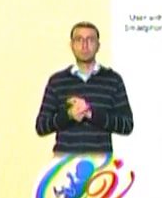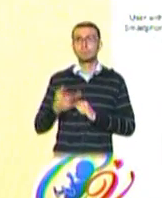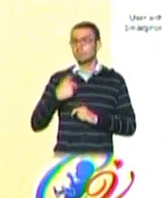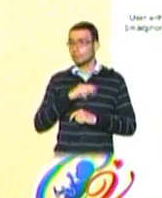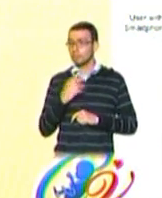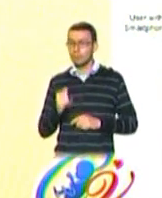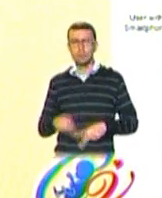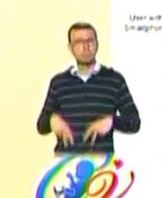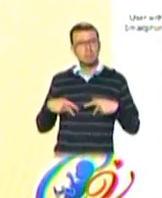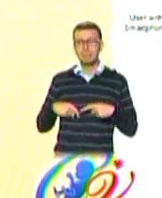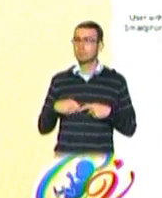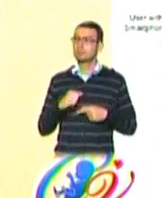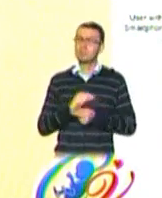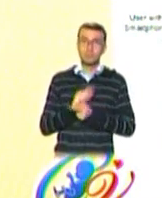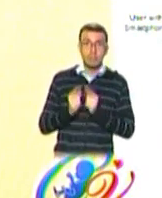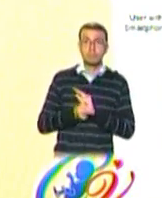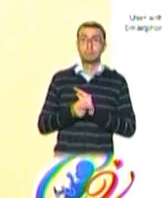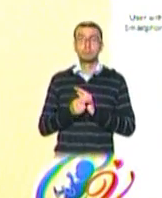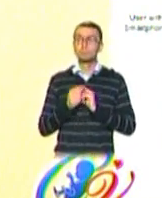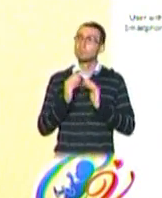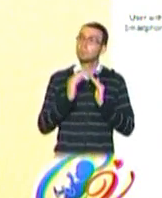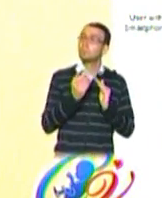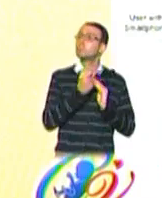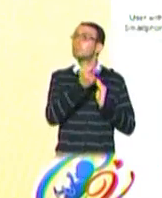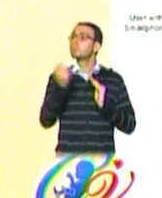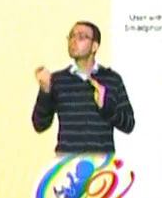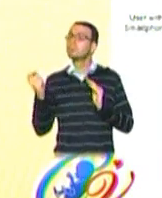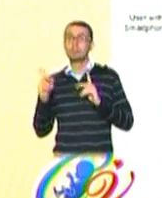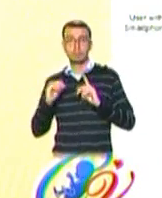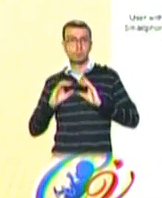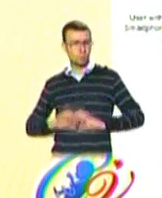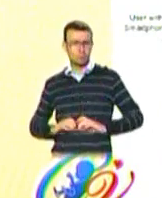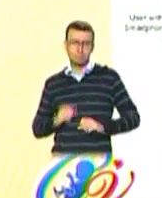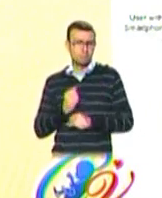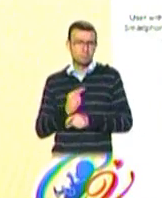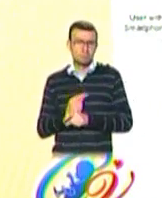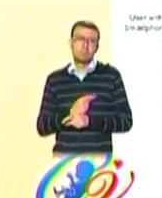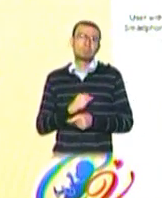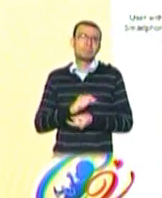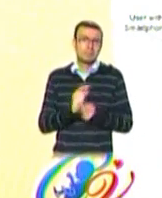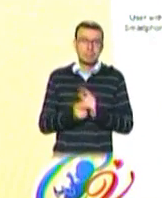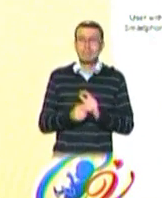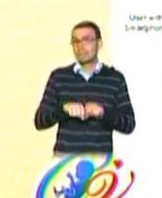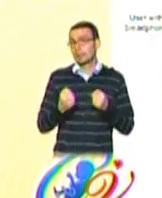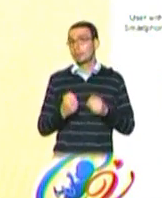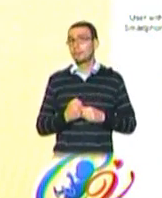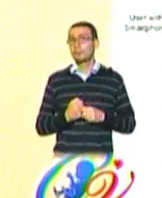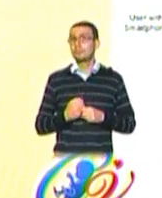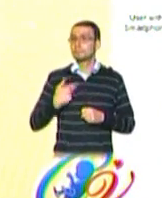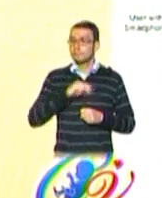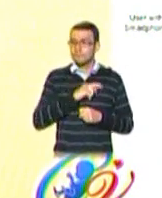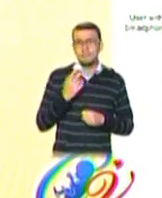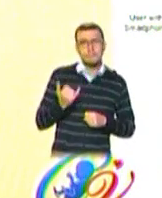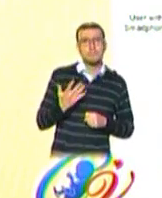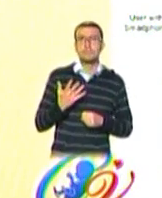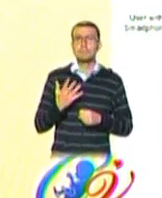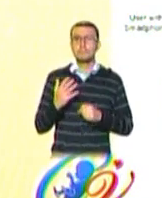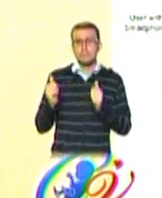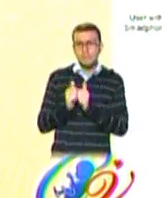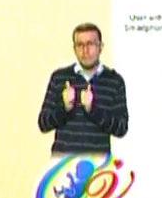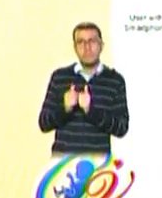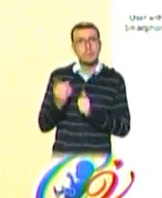en nuestra vida, en nuestra hábitat y en nuestro cuerpo. Ahora, nuestro sueño está en permanente compañía con